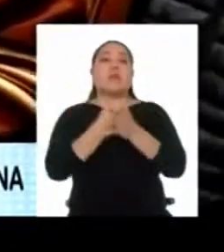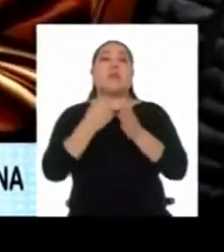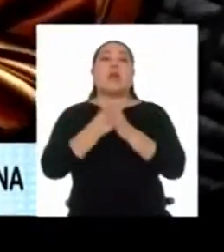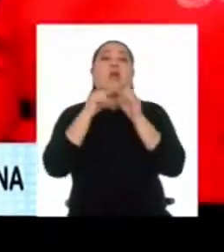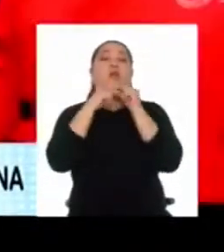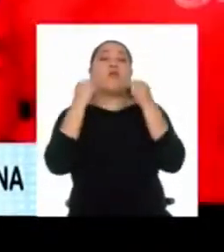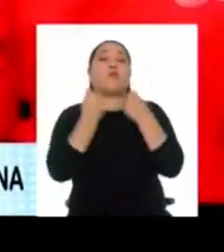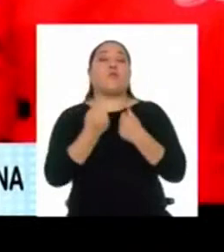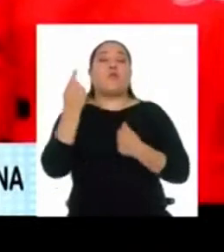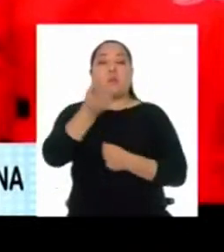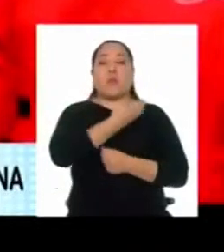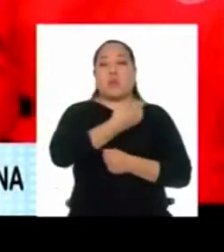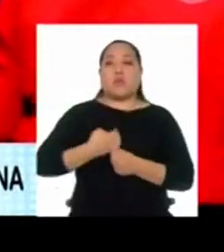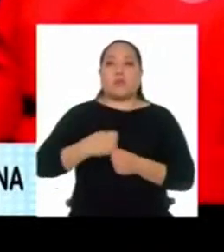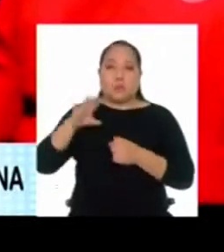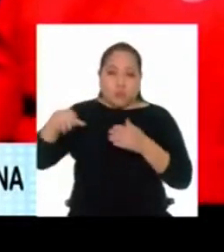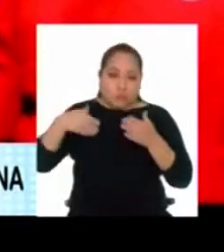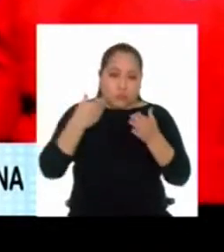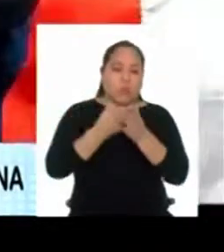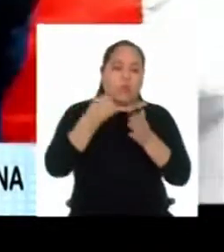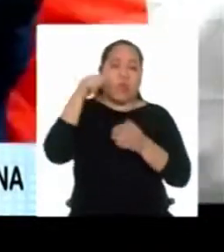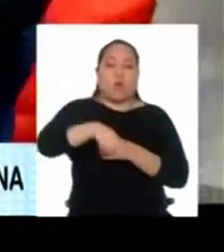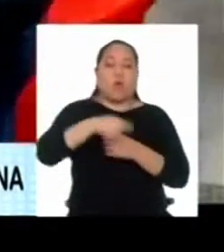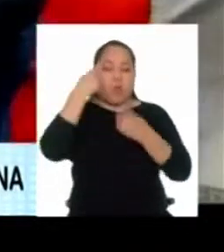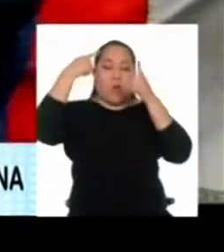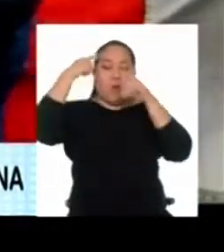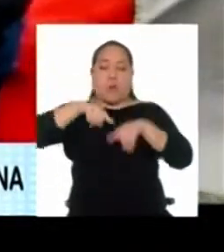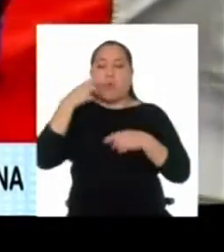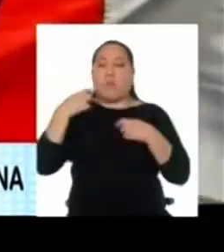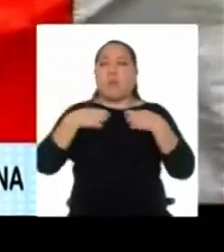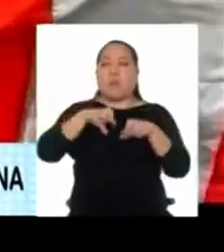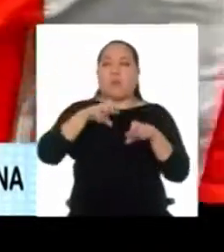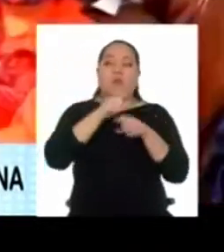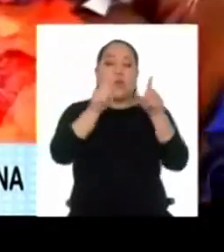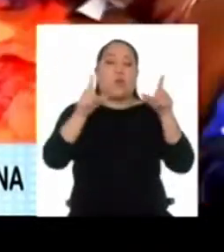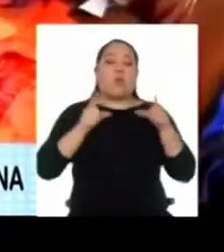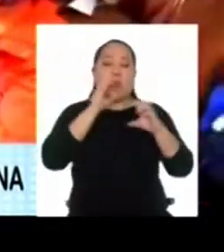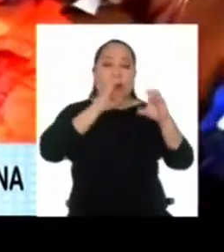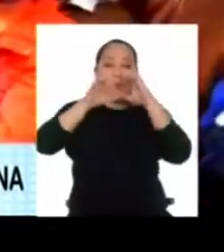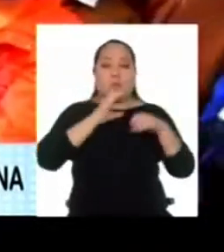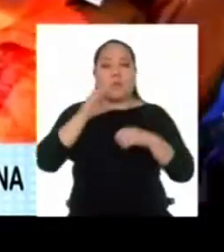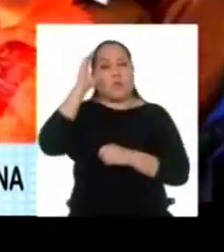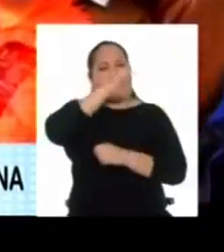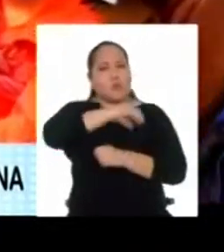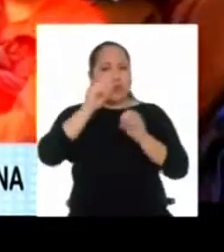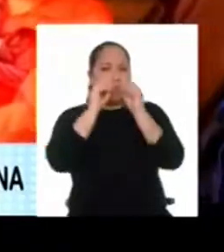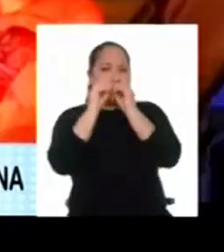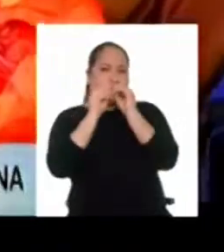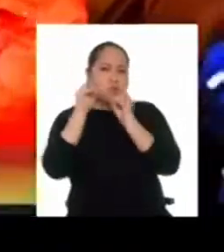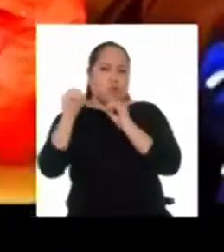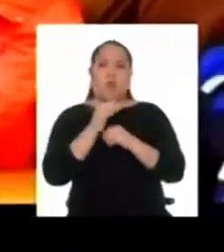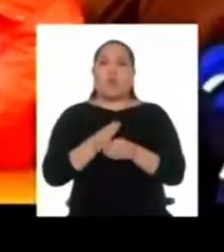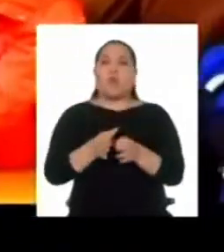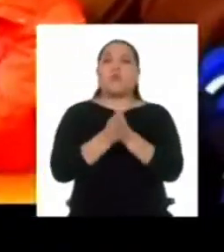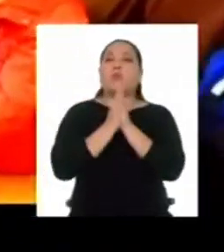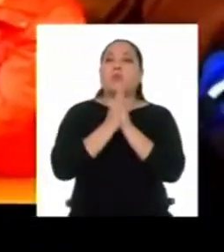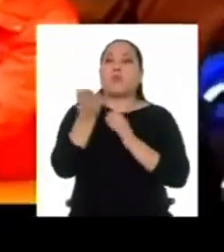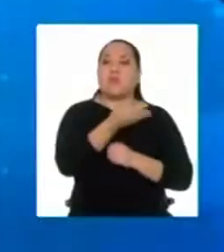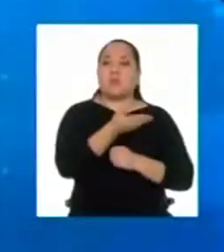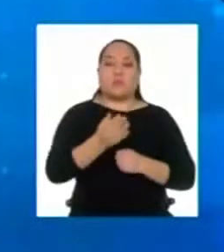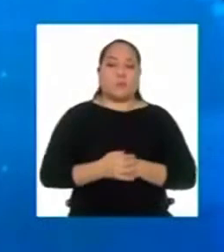comitiva del Ejecutivo, se logró llegar a una tregua, permitiendo espacios de diálogo para buscar soluciones a las demandas.